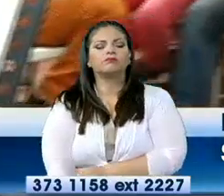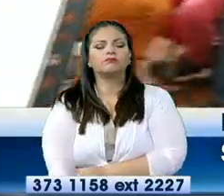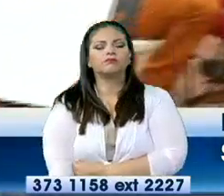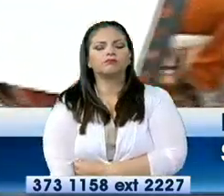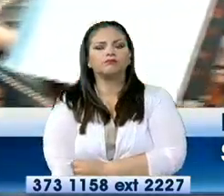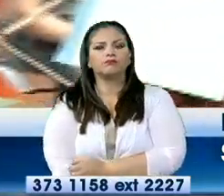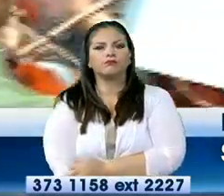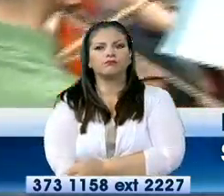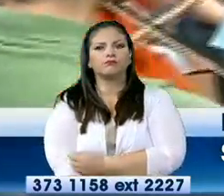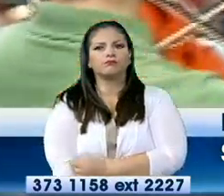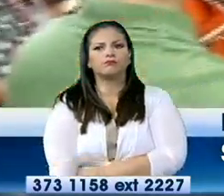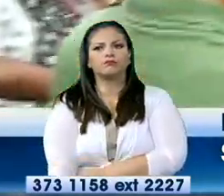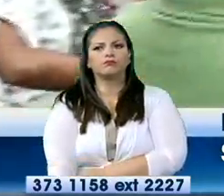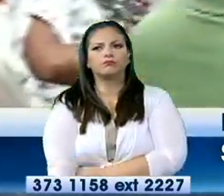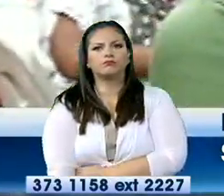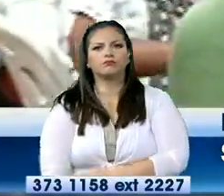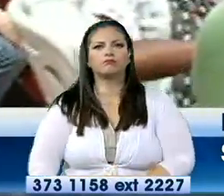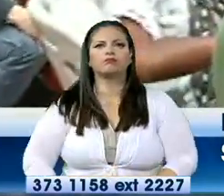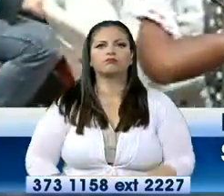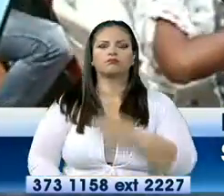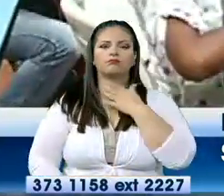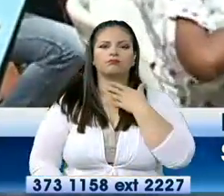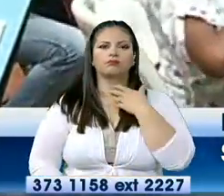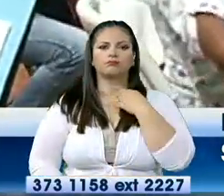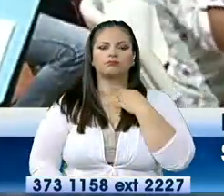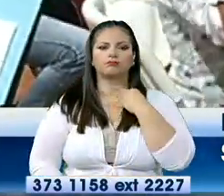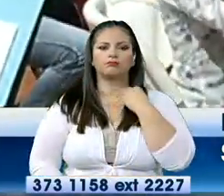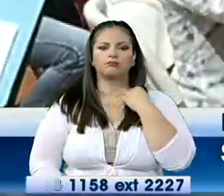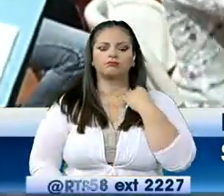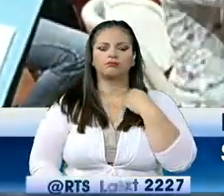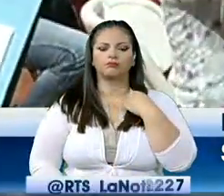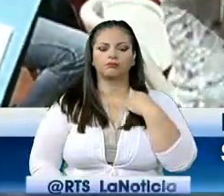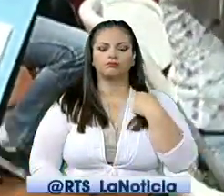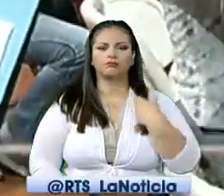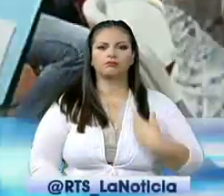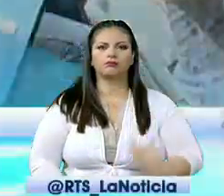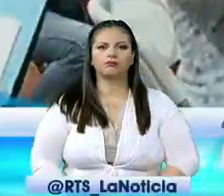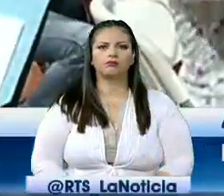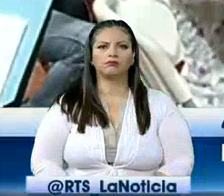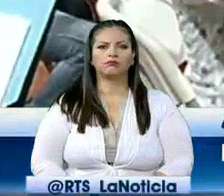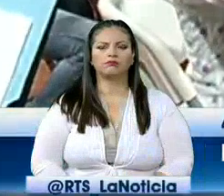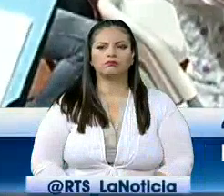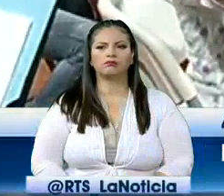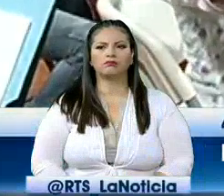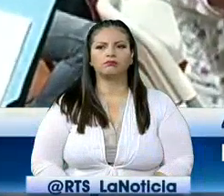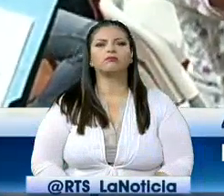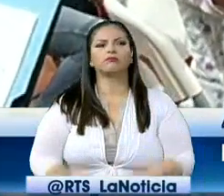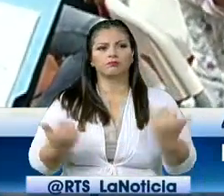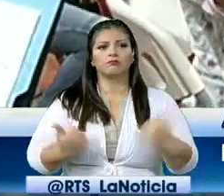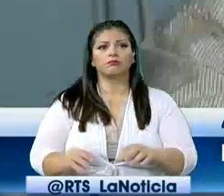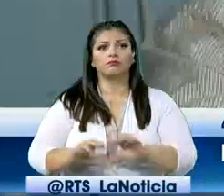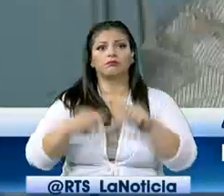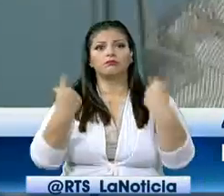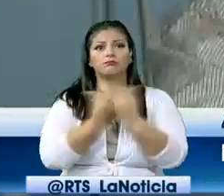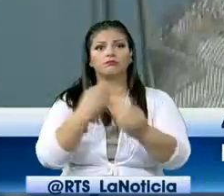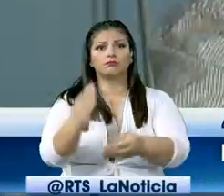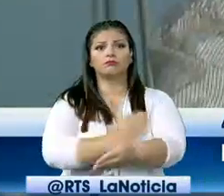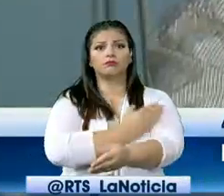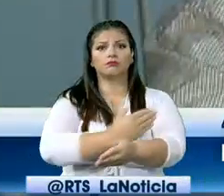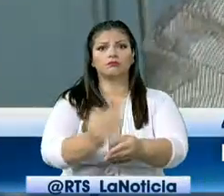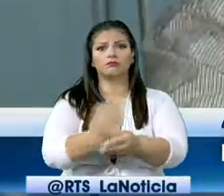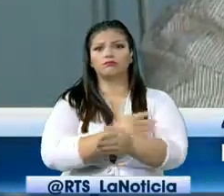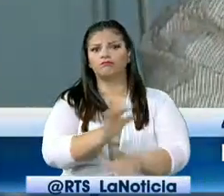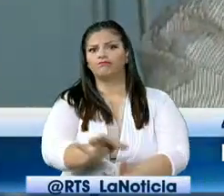minucioso estudio en este ámbito esto de aquí es un paso gigantesco realmente en el ámbito